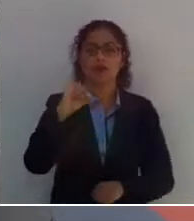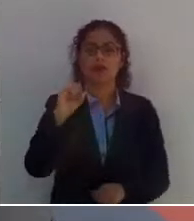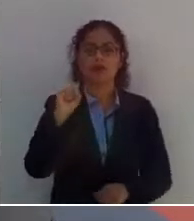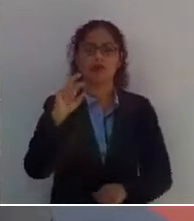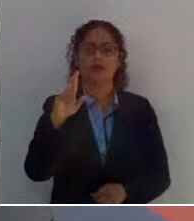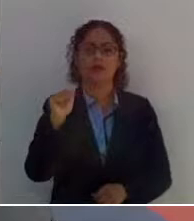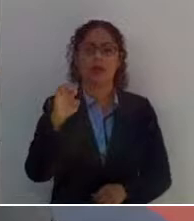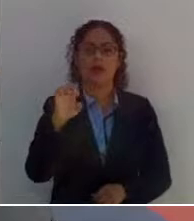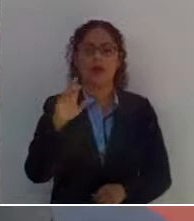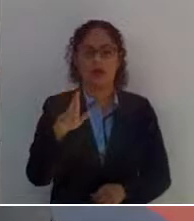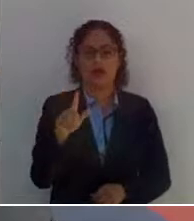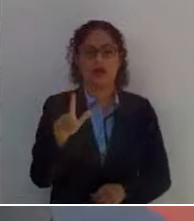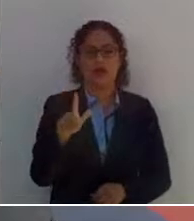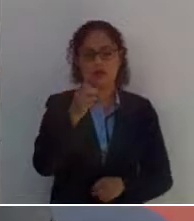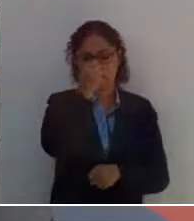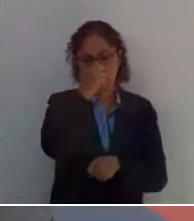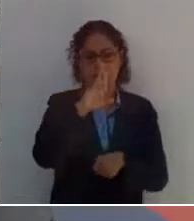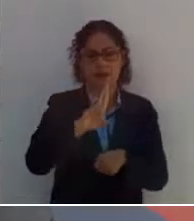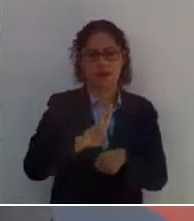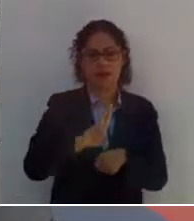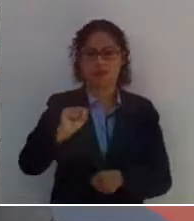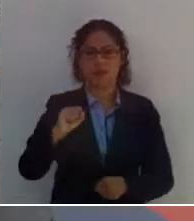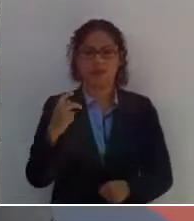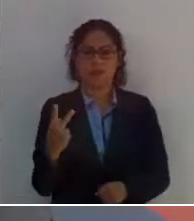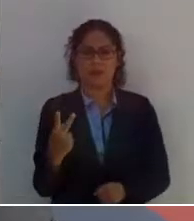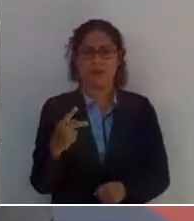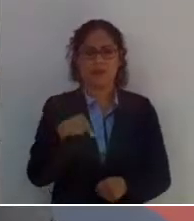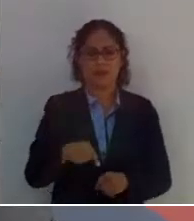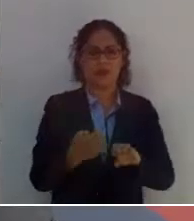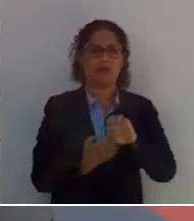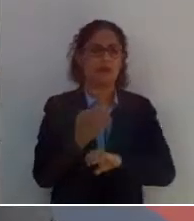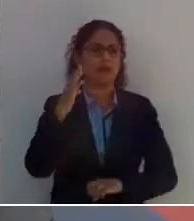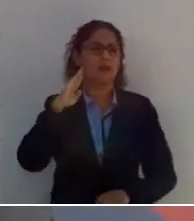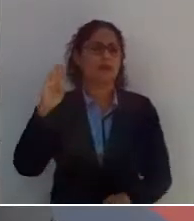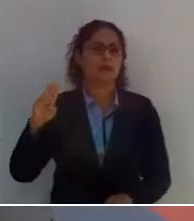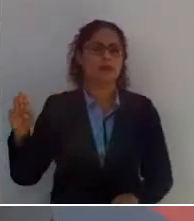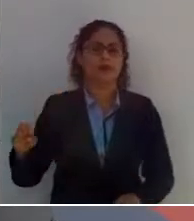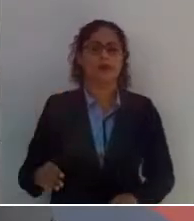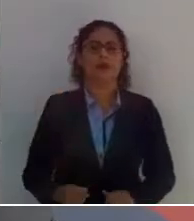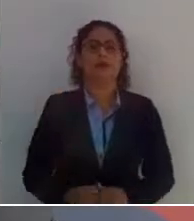Reyes, secretario de Seguridad Pública del Estado de Michoacán.